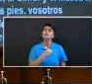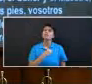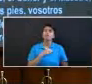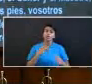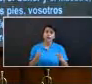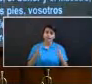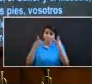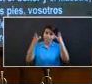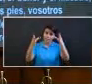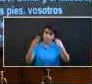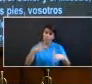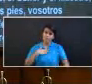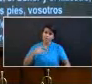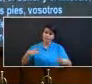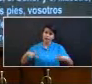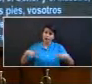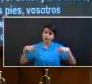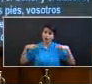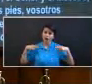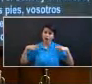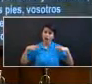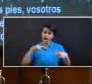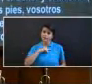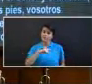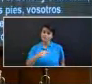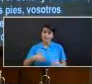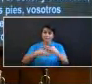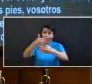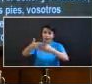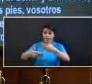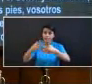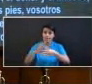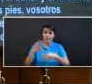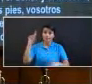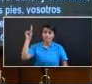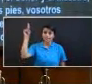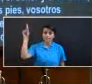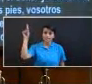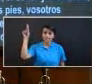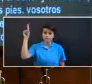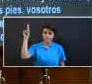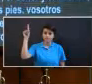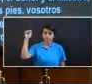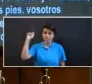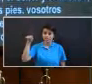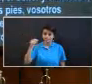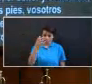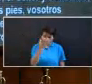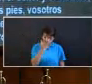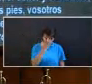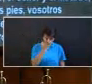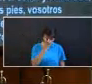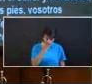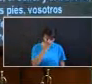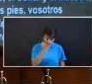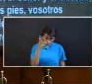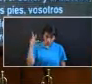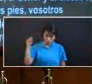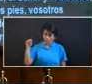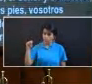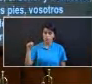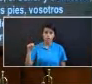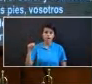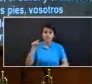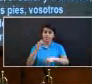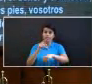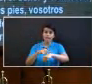mi vida a estar delante de ti. Y si peco, no me voy a demorar una